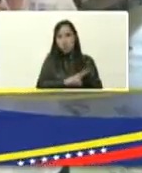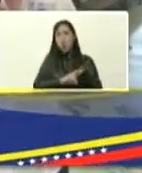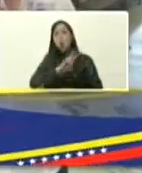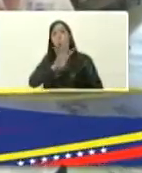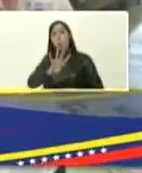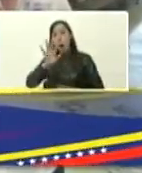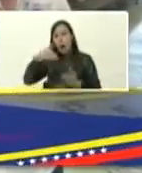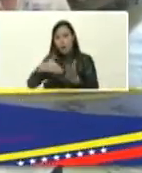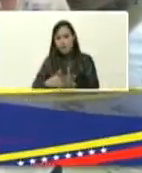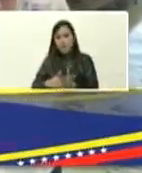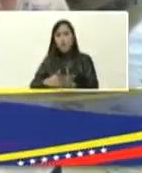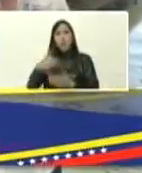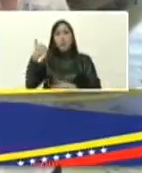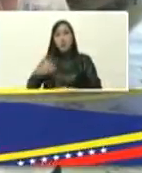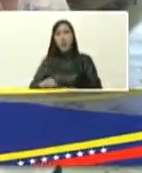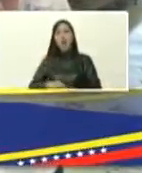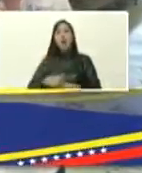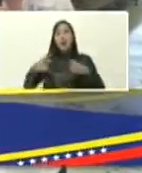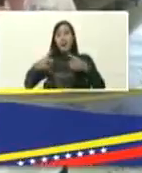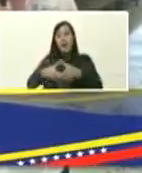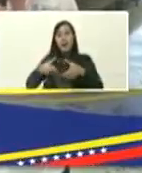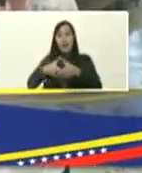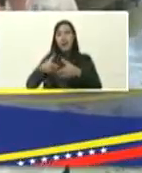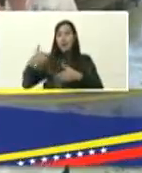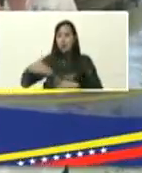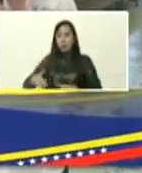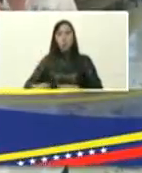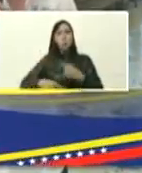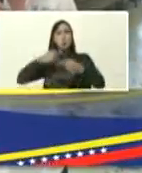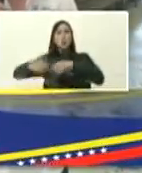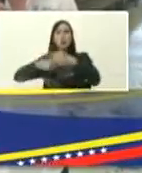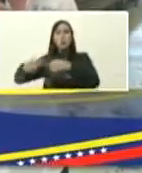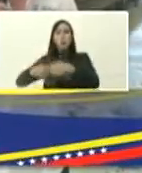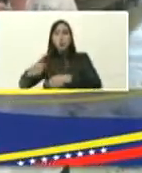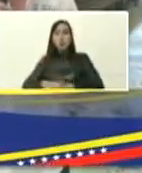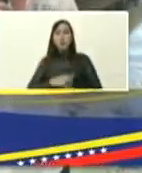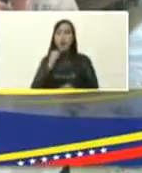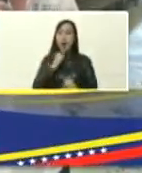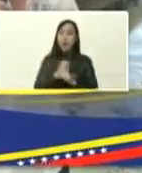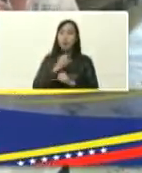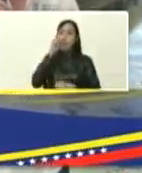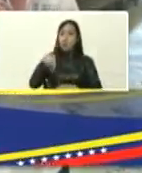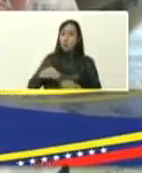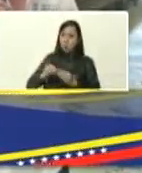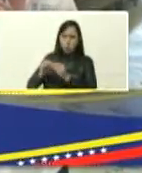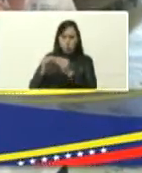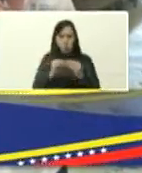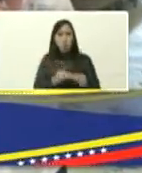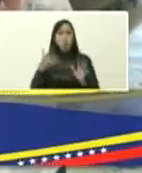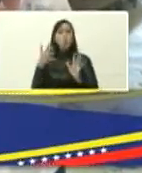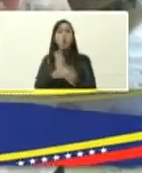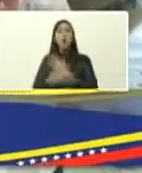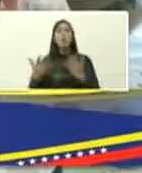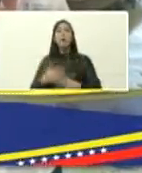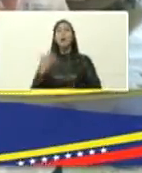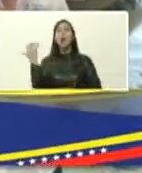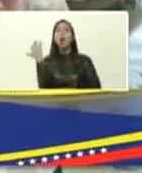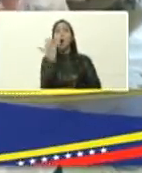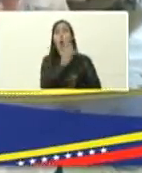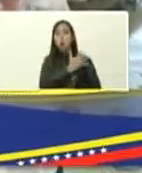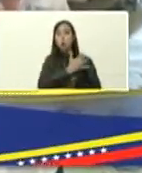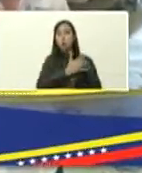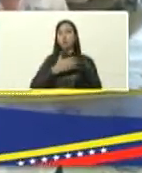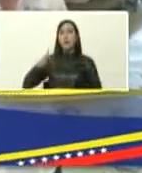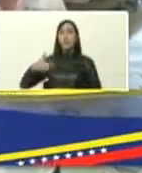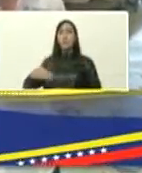240 mil unidades de latas de sardina. Trabajamos también con el área de lo que es los congelados.